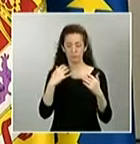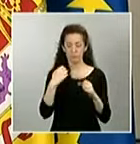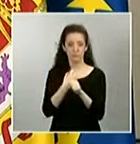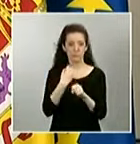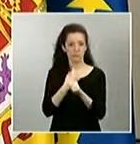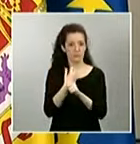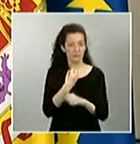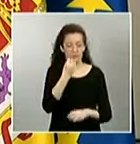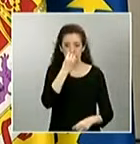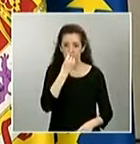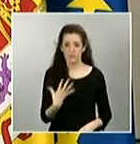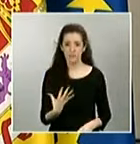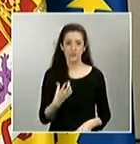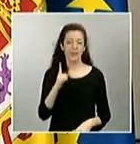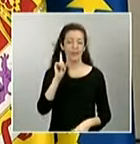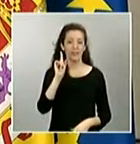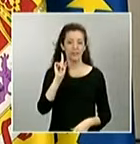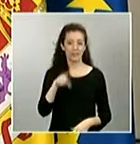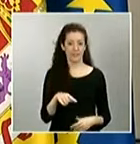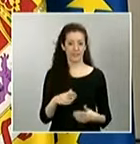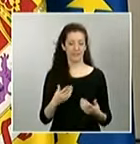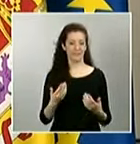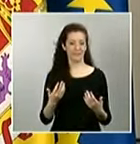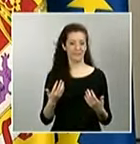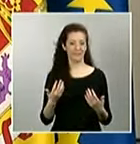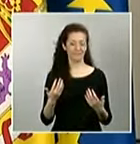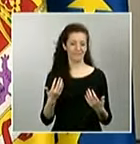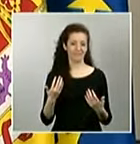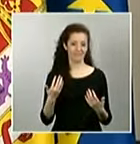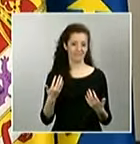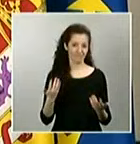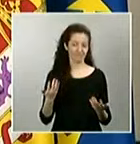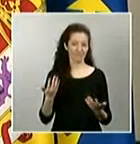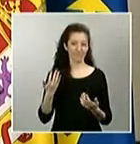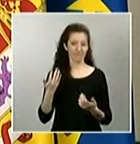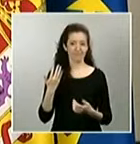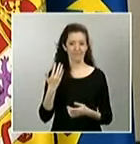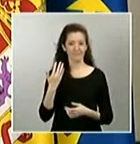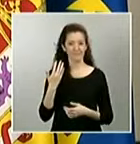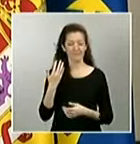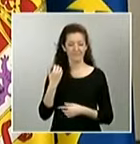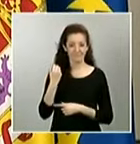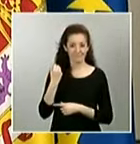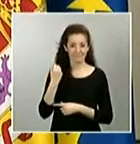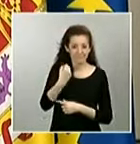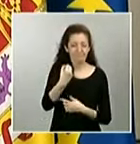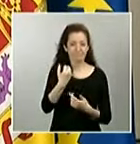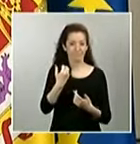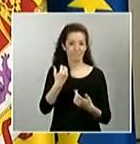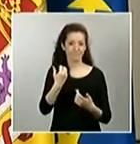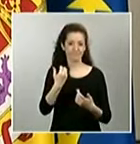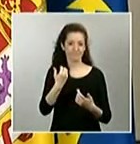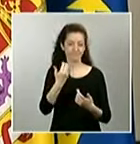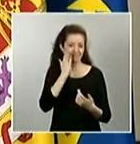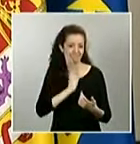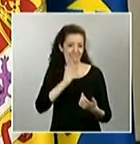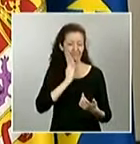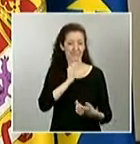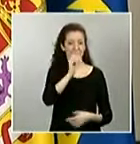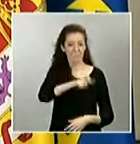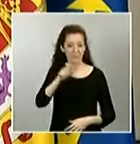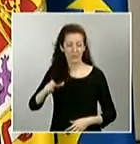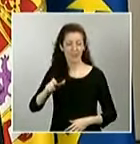simpatía por todas aquellas personas que han sido infectadas por el virus y las familias que tienen que vivir con ello.